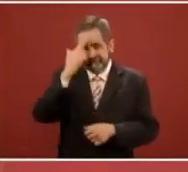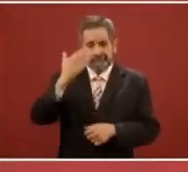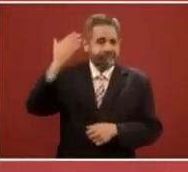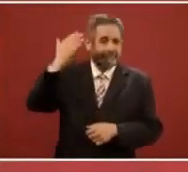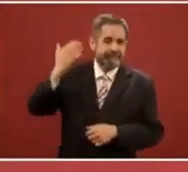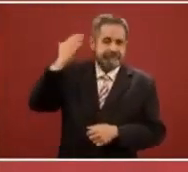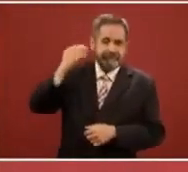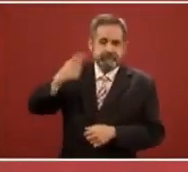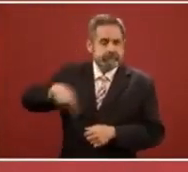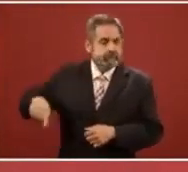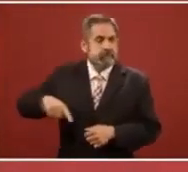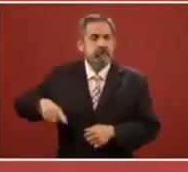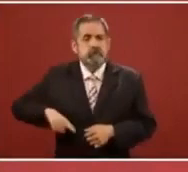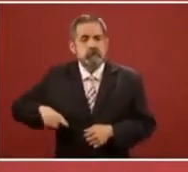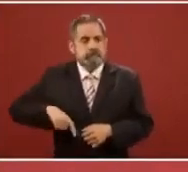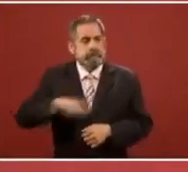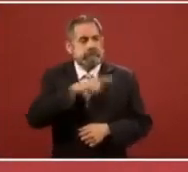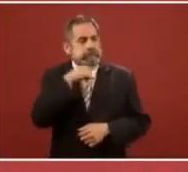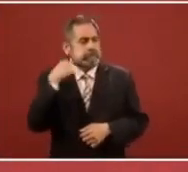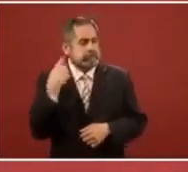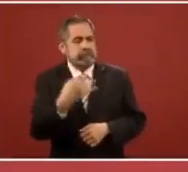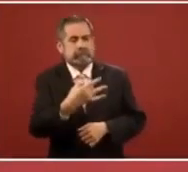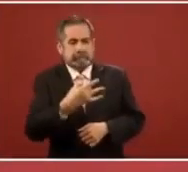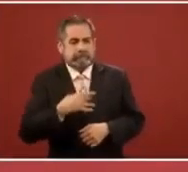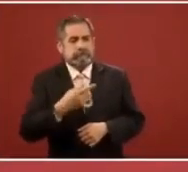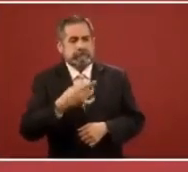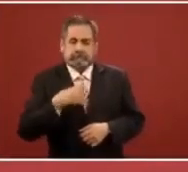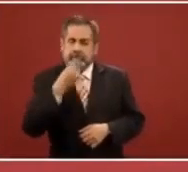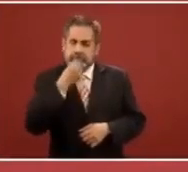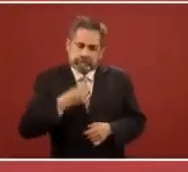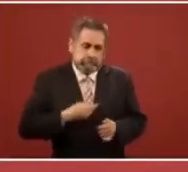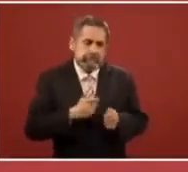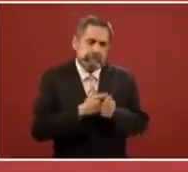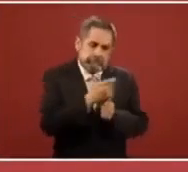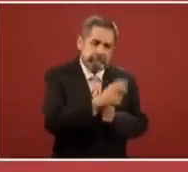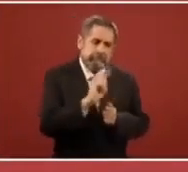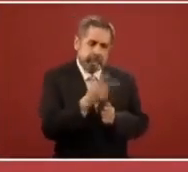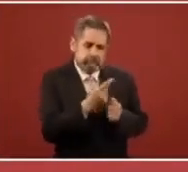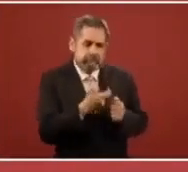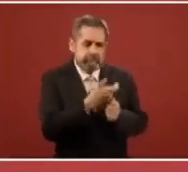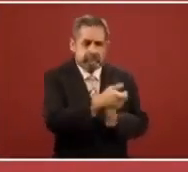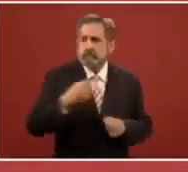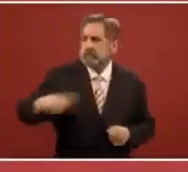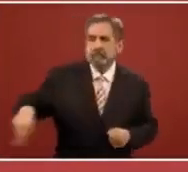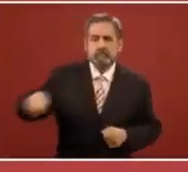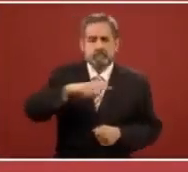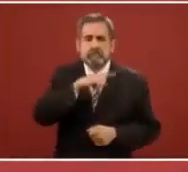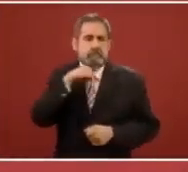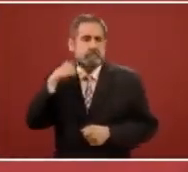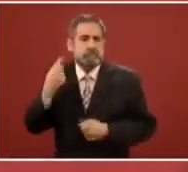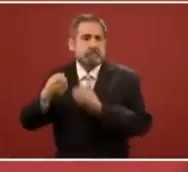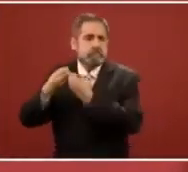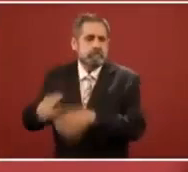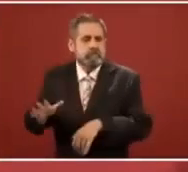¿Por qué perdía el gobierno? ¿Por qué perdía la hacienda pública? ¿Por qué perdían los mexicanos? Porque al final de